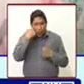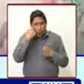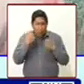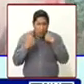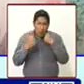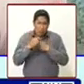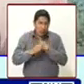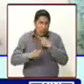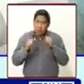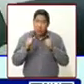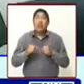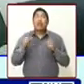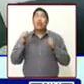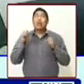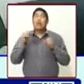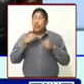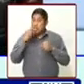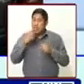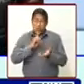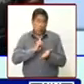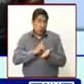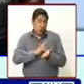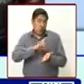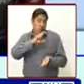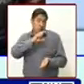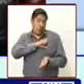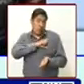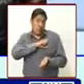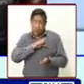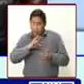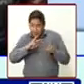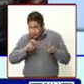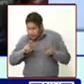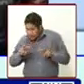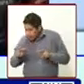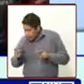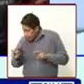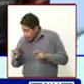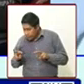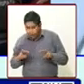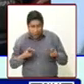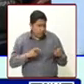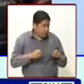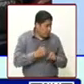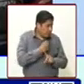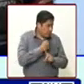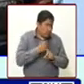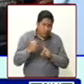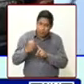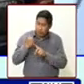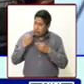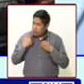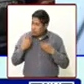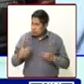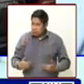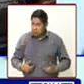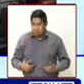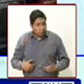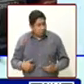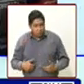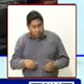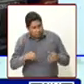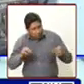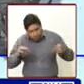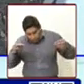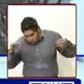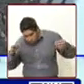el examen externo realizado por médico de turno, no existía violencia, ¿no?, en el cuerpo. Entonces es